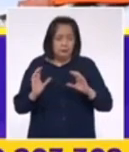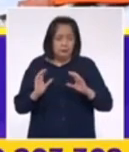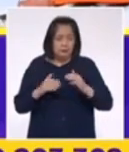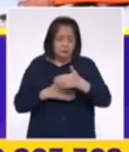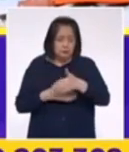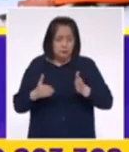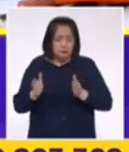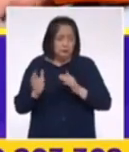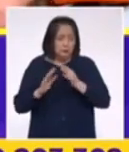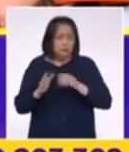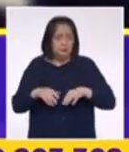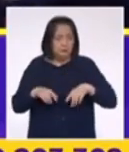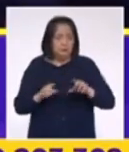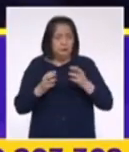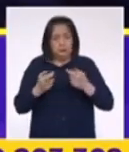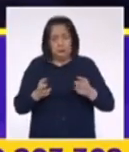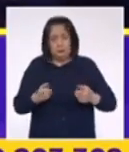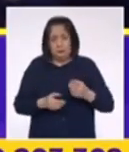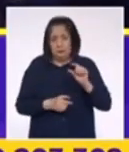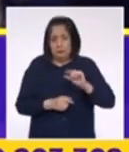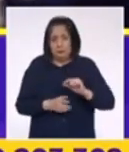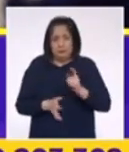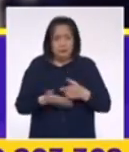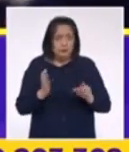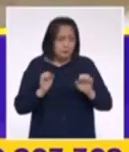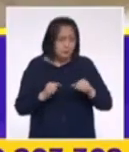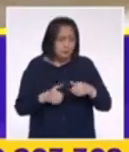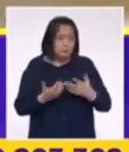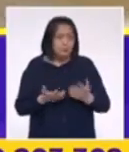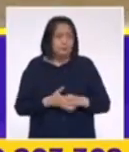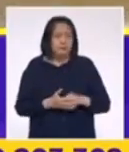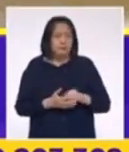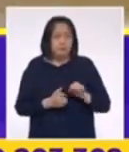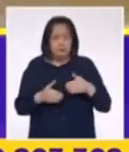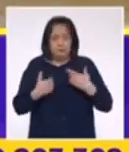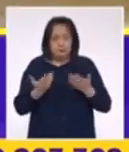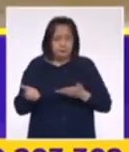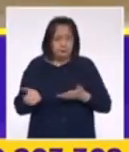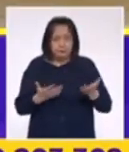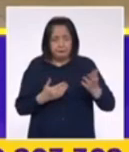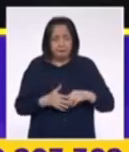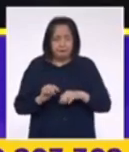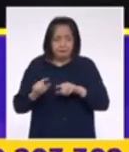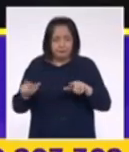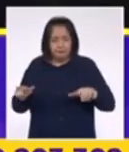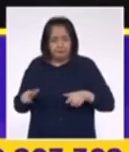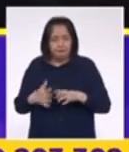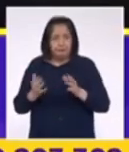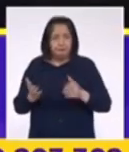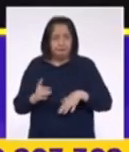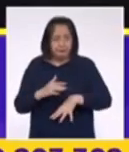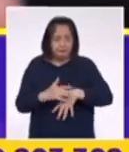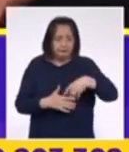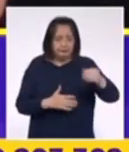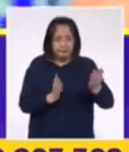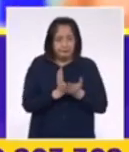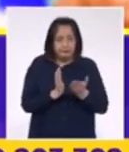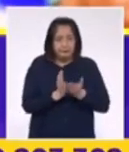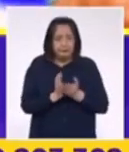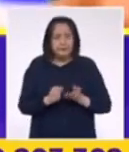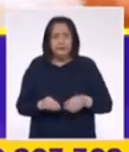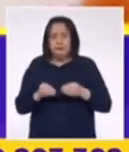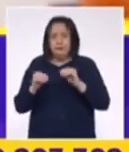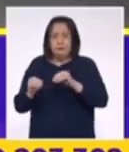aulas rodantes, son con recursos muy, muy bajos. Y con ello un aula la puedes llevar al patio, la puedes sacar de la escuela, la puedes poner